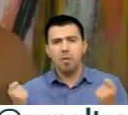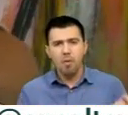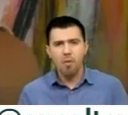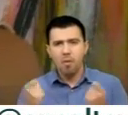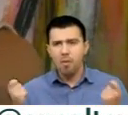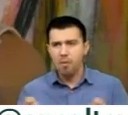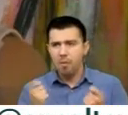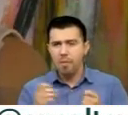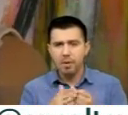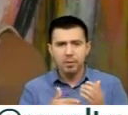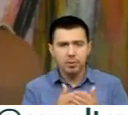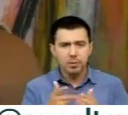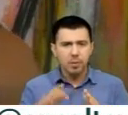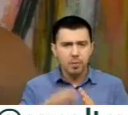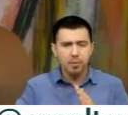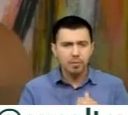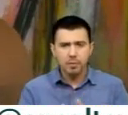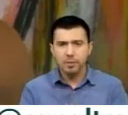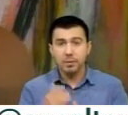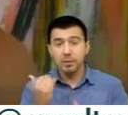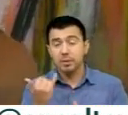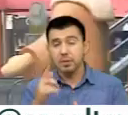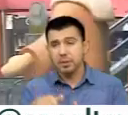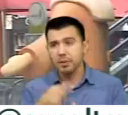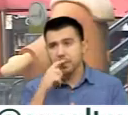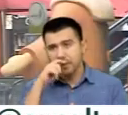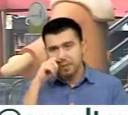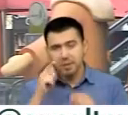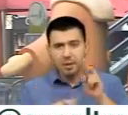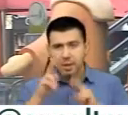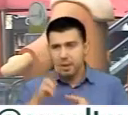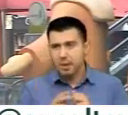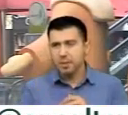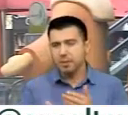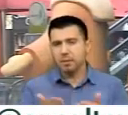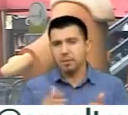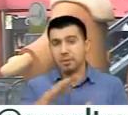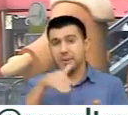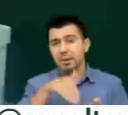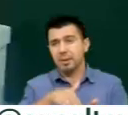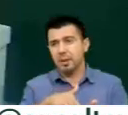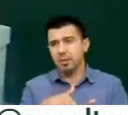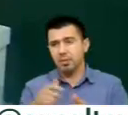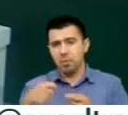sus propias promociones, las rifas. Todos los centros comerciales del área